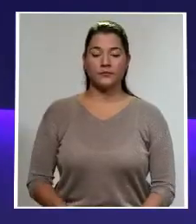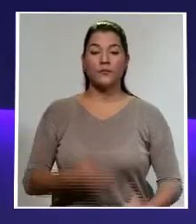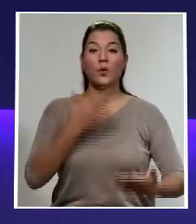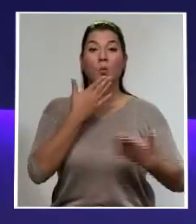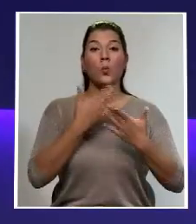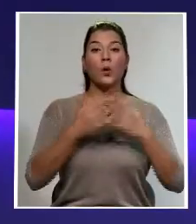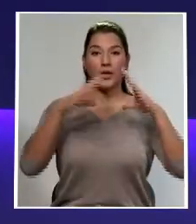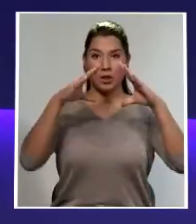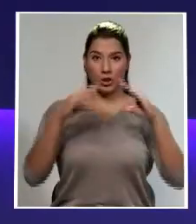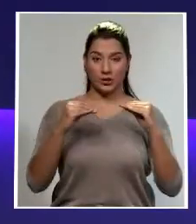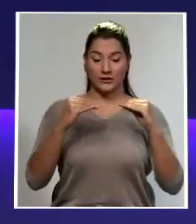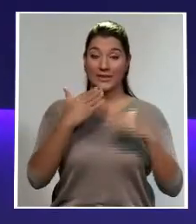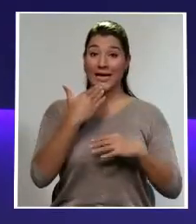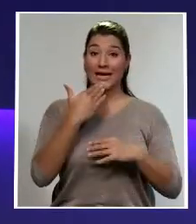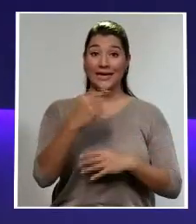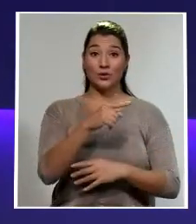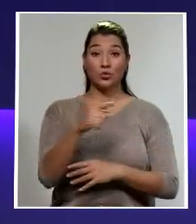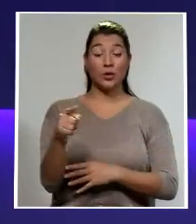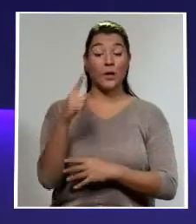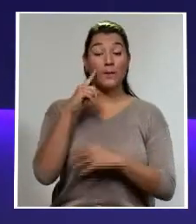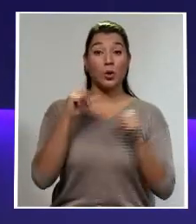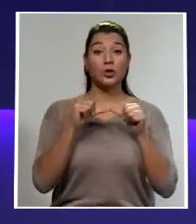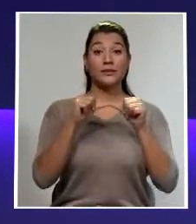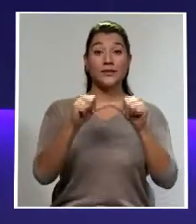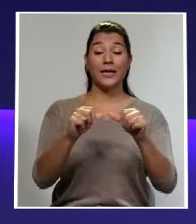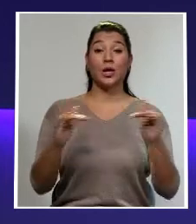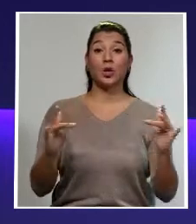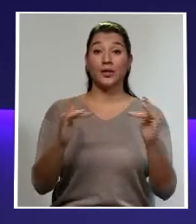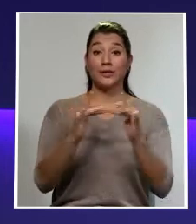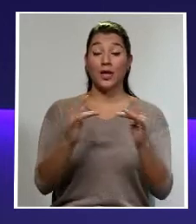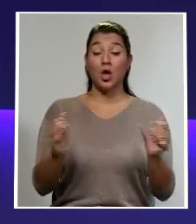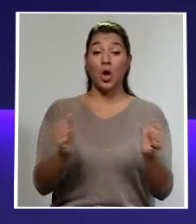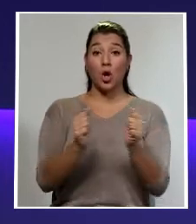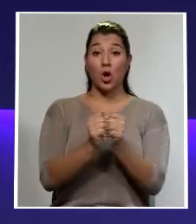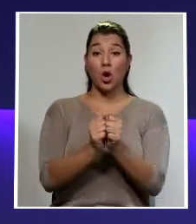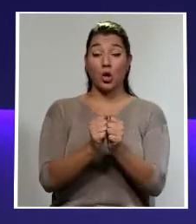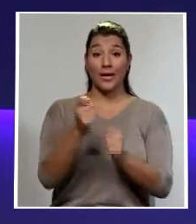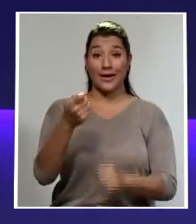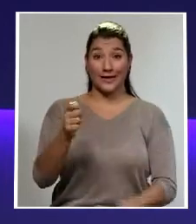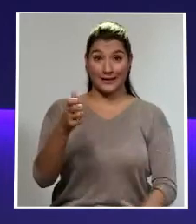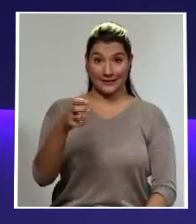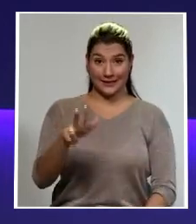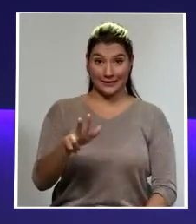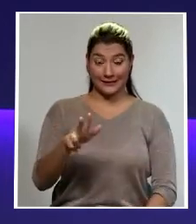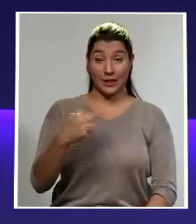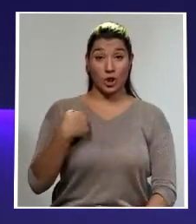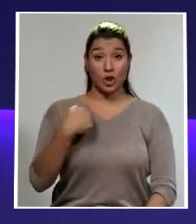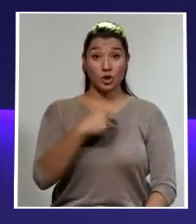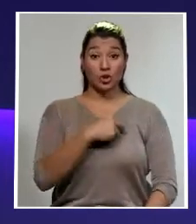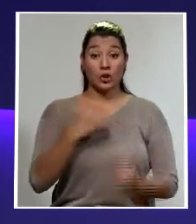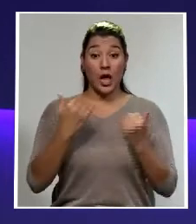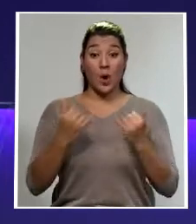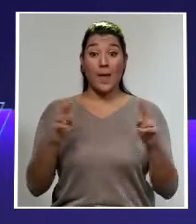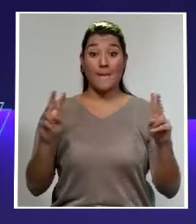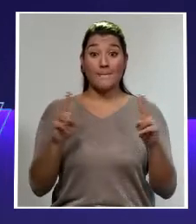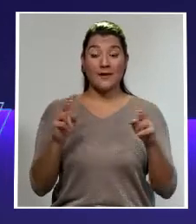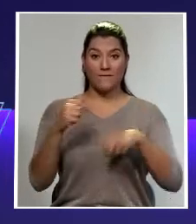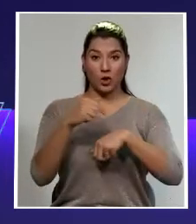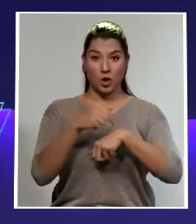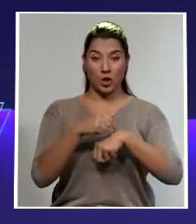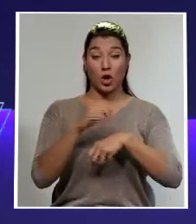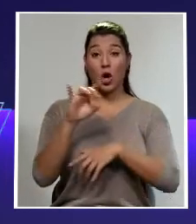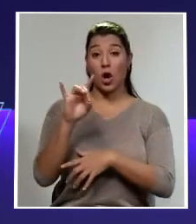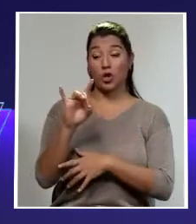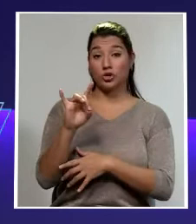Buenas noches, gracias por continuar conectados a la señal de Canal 13. Estamos en vivo, 8 de la